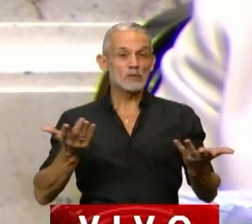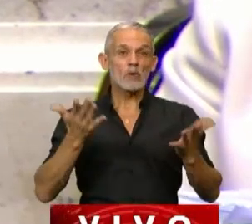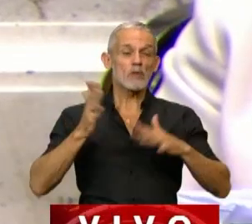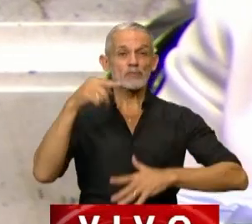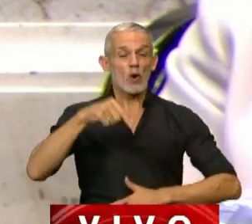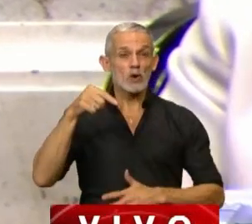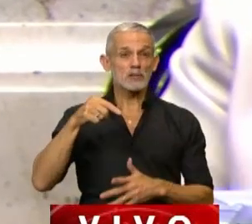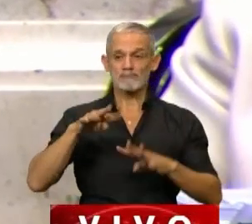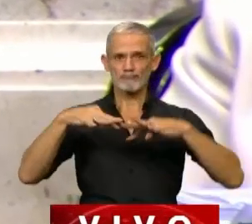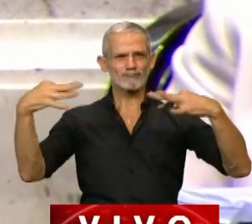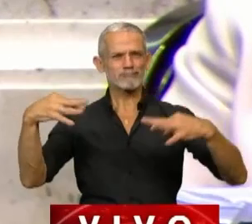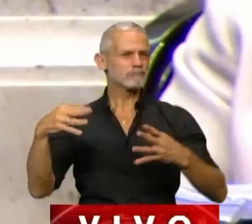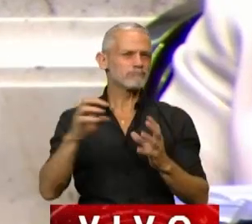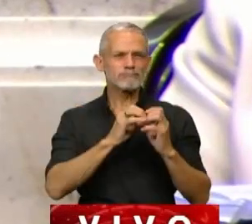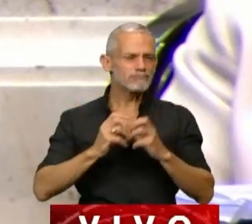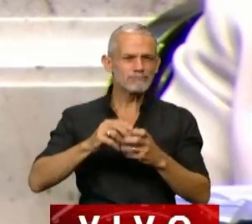hoy estamos